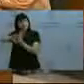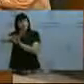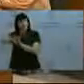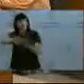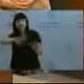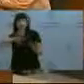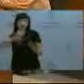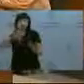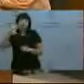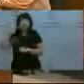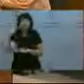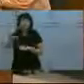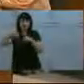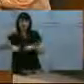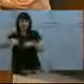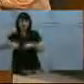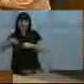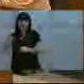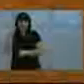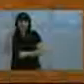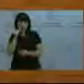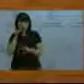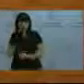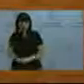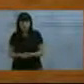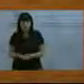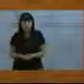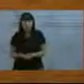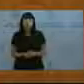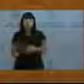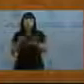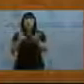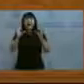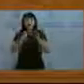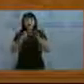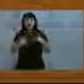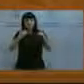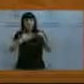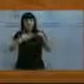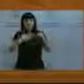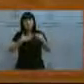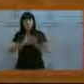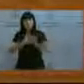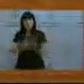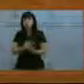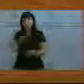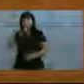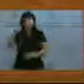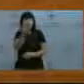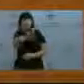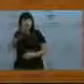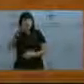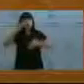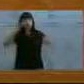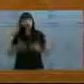mayor ciudad de Asturias. La disposición del Gobierno y del grupo parlamentario al que represento es la mejor, se lo aseguro, como también les